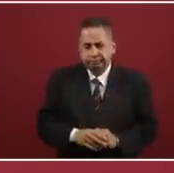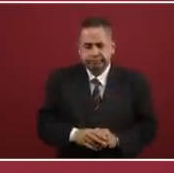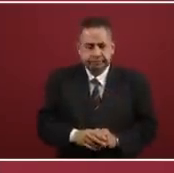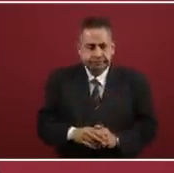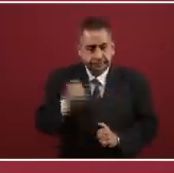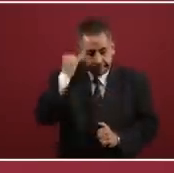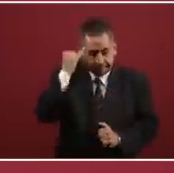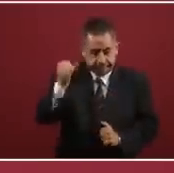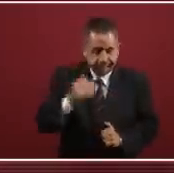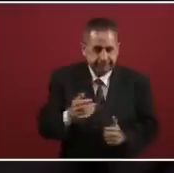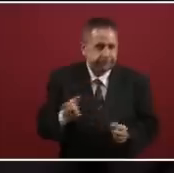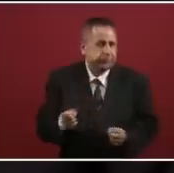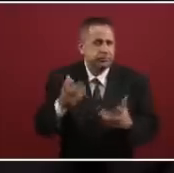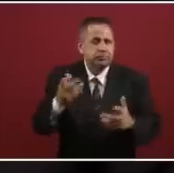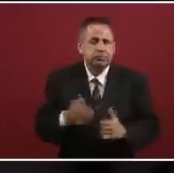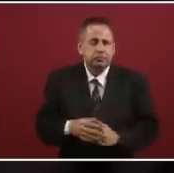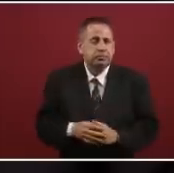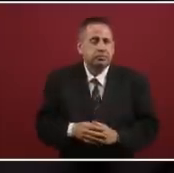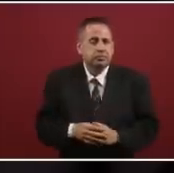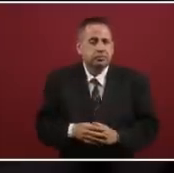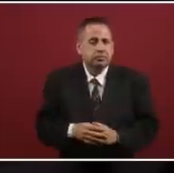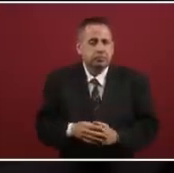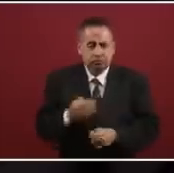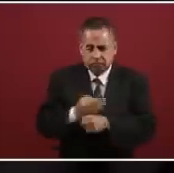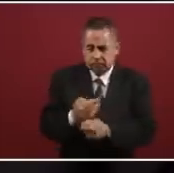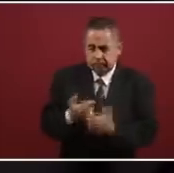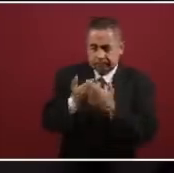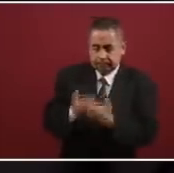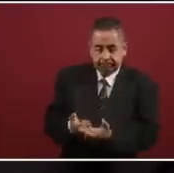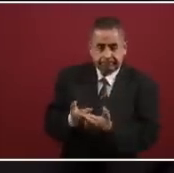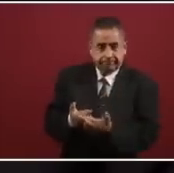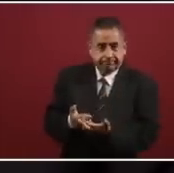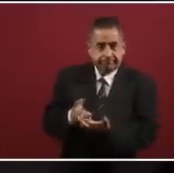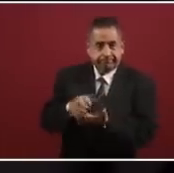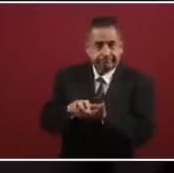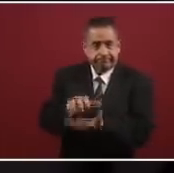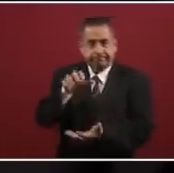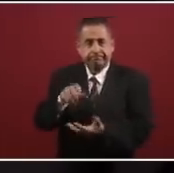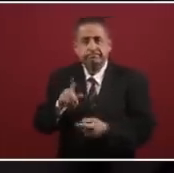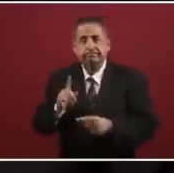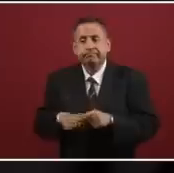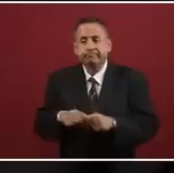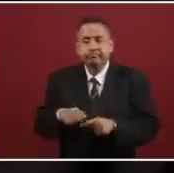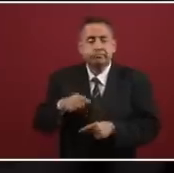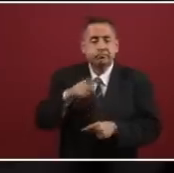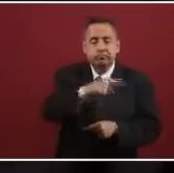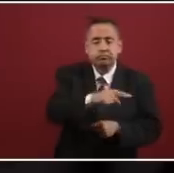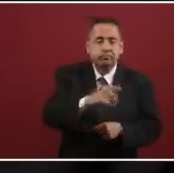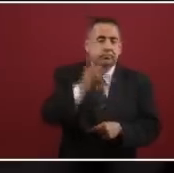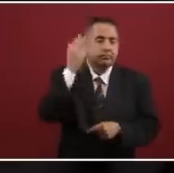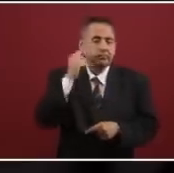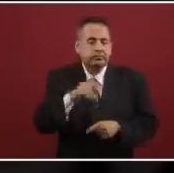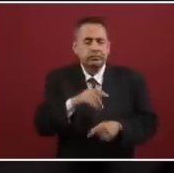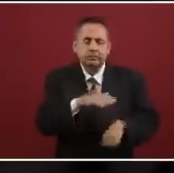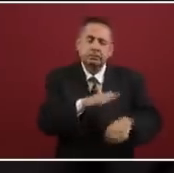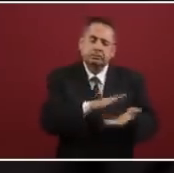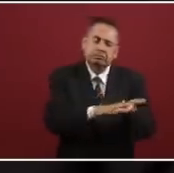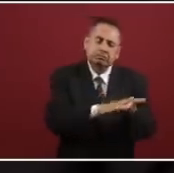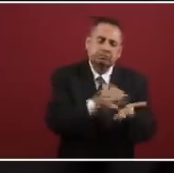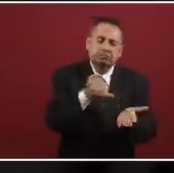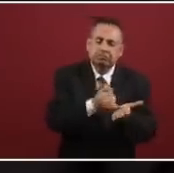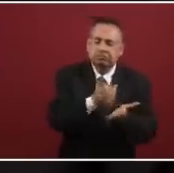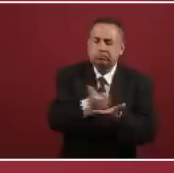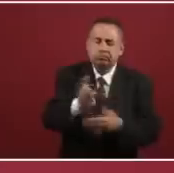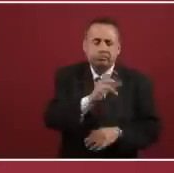de cuánto nos vamos a ahorrar al cancelar las condonaciones en el